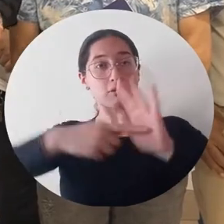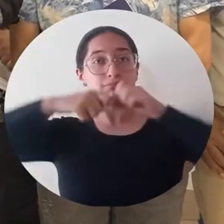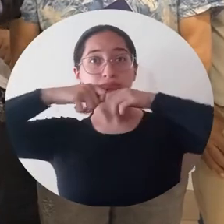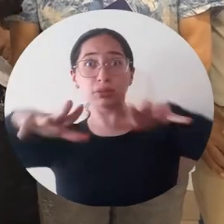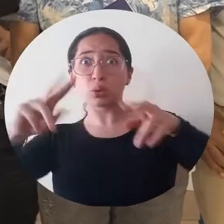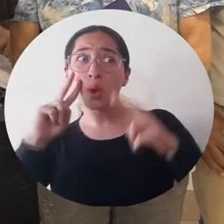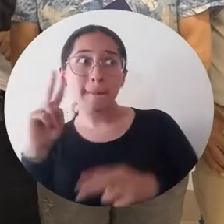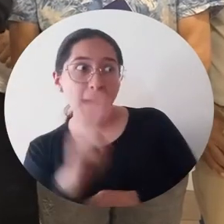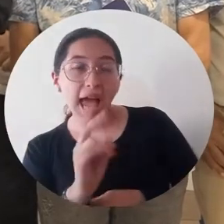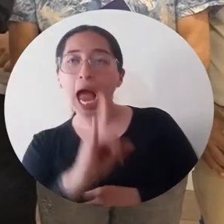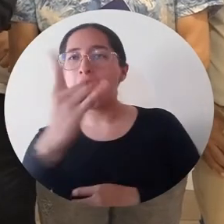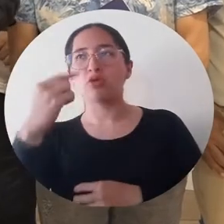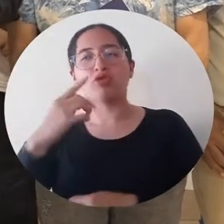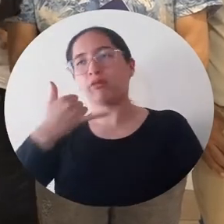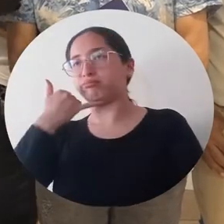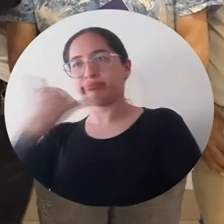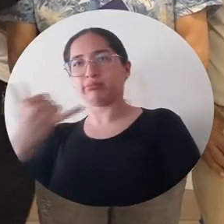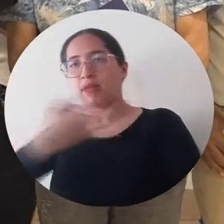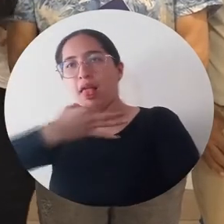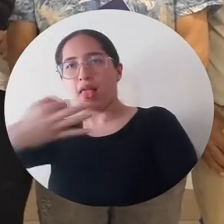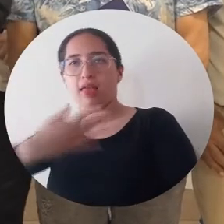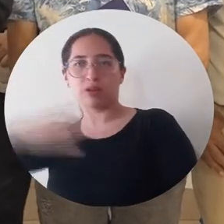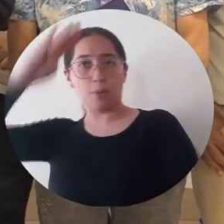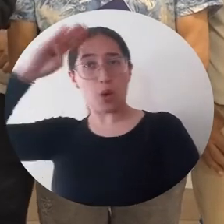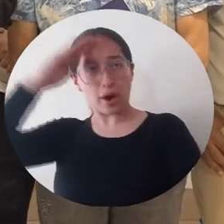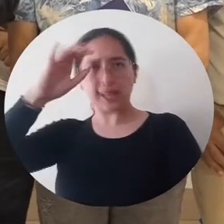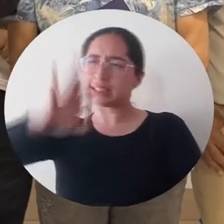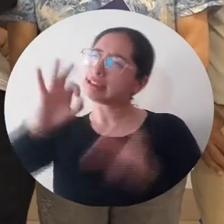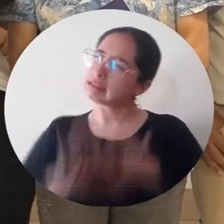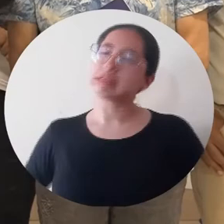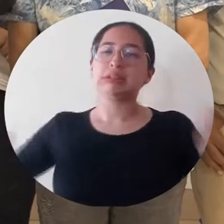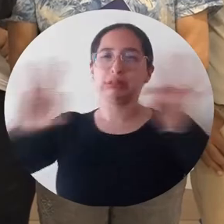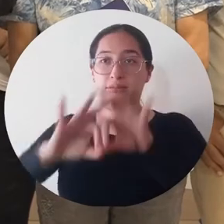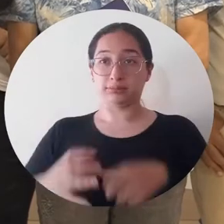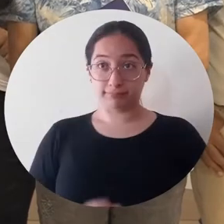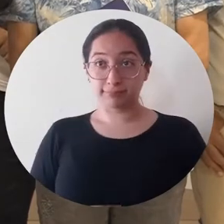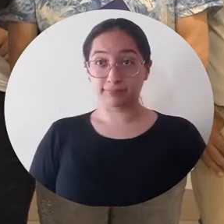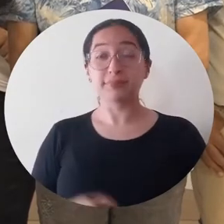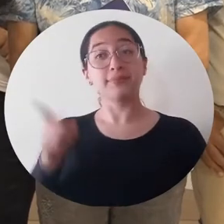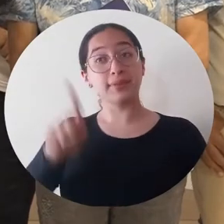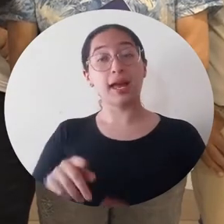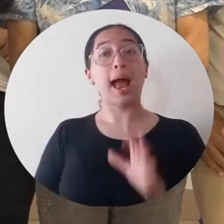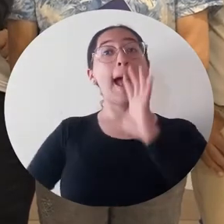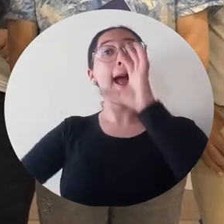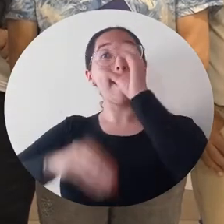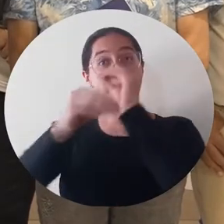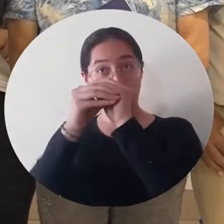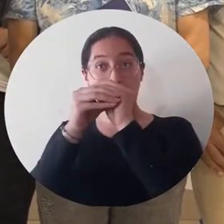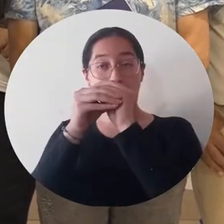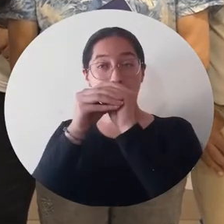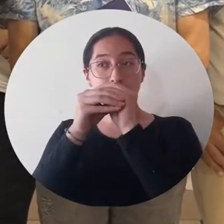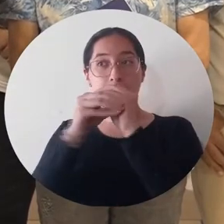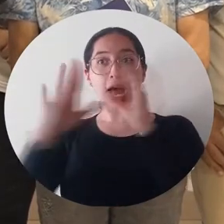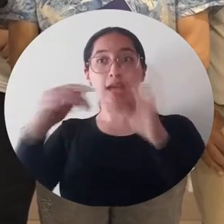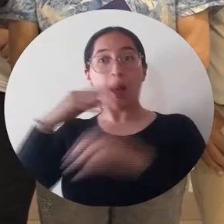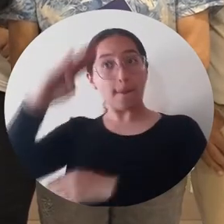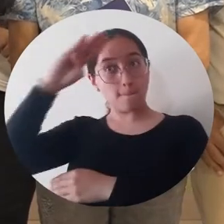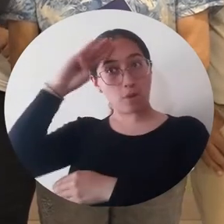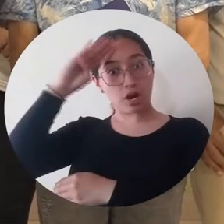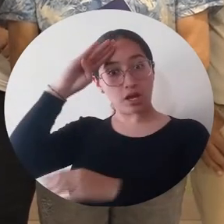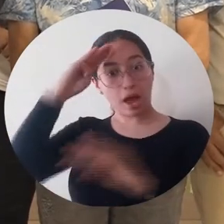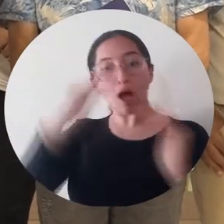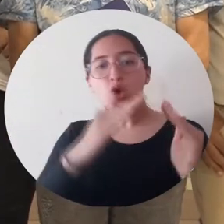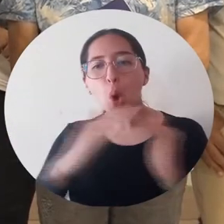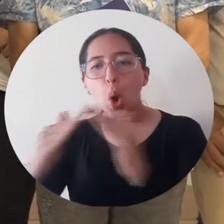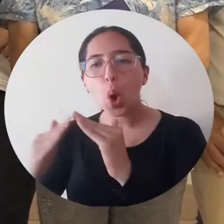que la policía estará dispuesta a poder poner a estas personas detrás de las rejas con la información